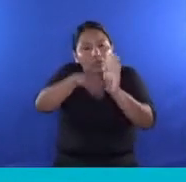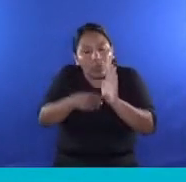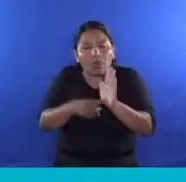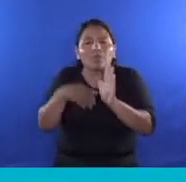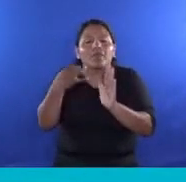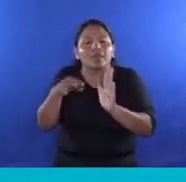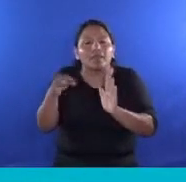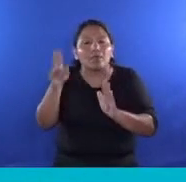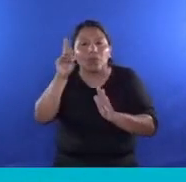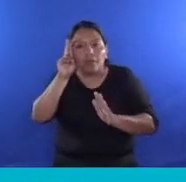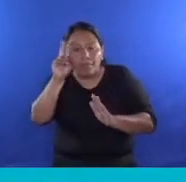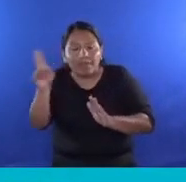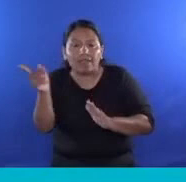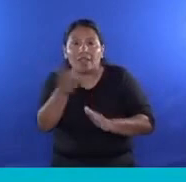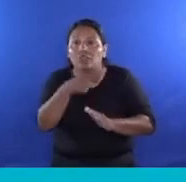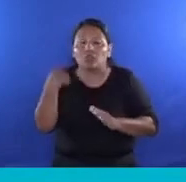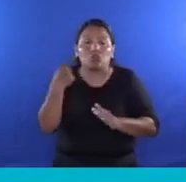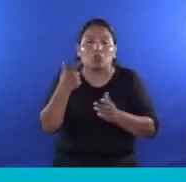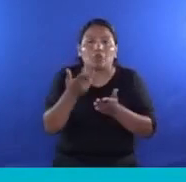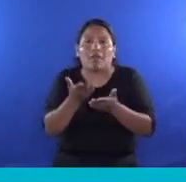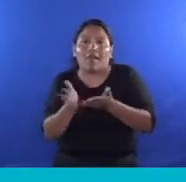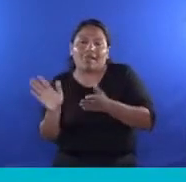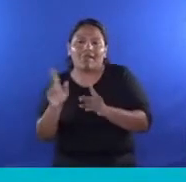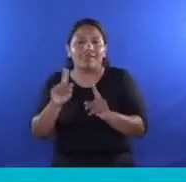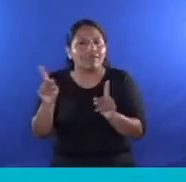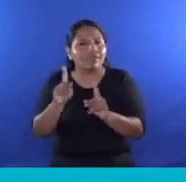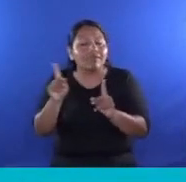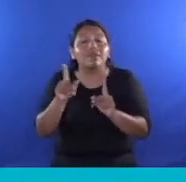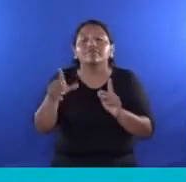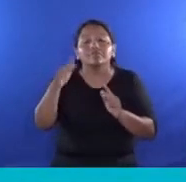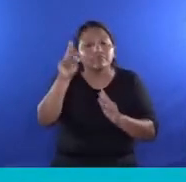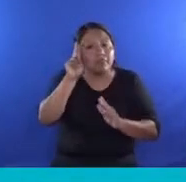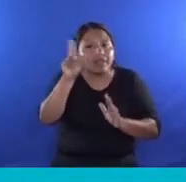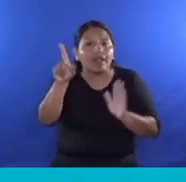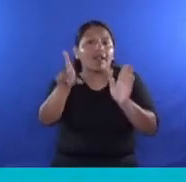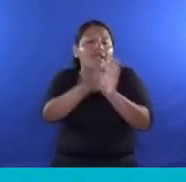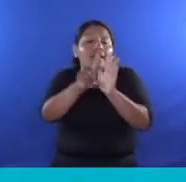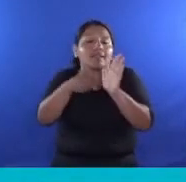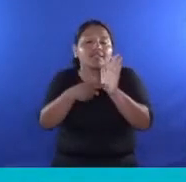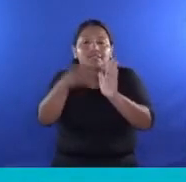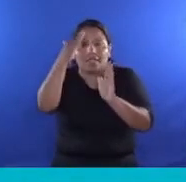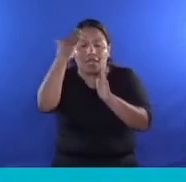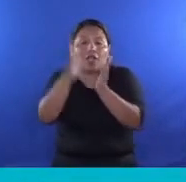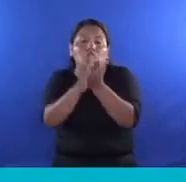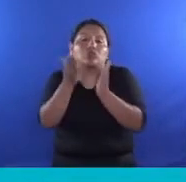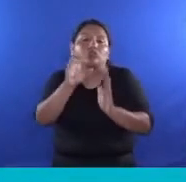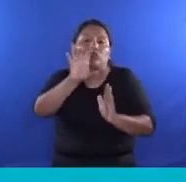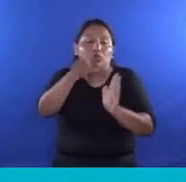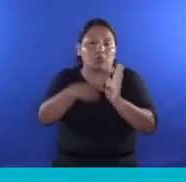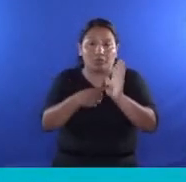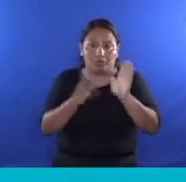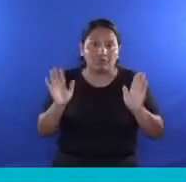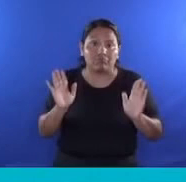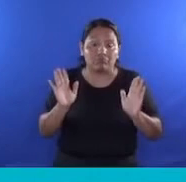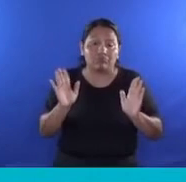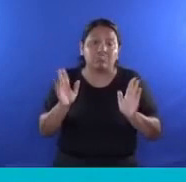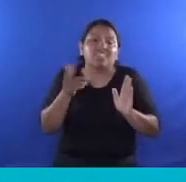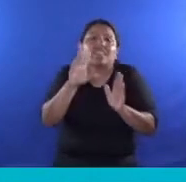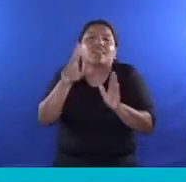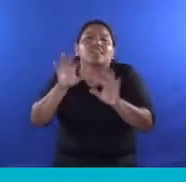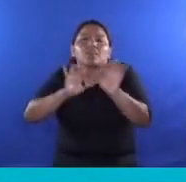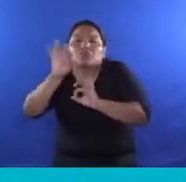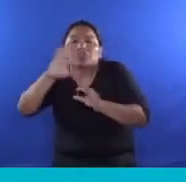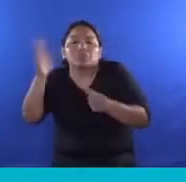los bonaerenses, y nosotros no estamos exceptuados de eso, son las leyes y la Constitución provincial. Y que esto es un complemento donde